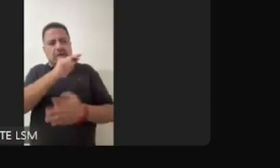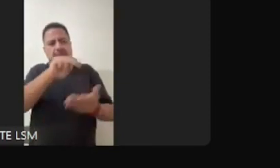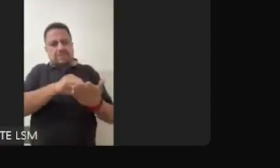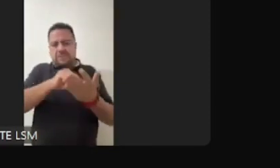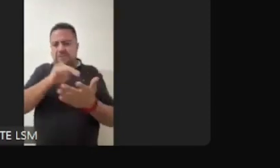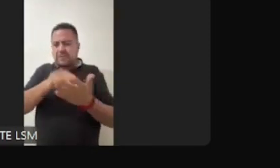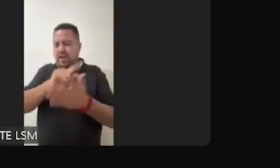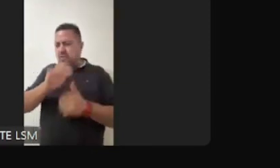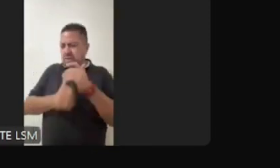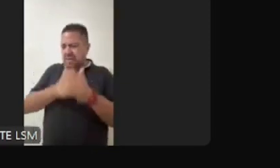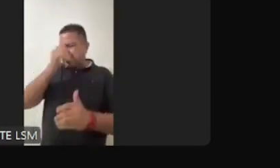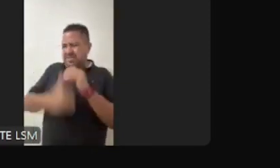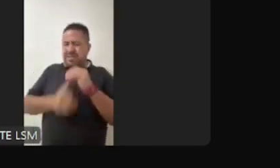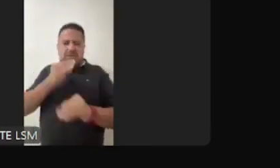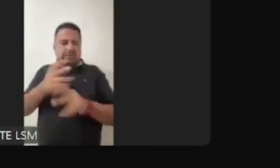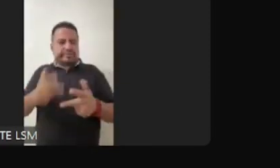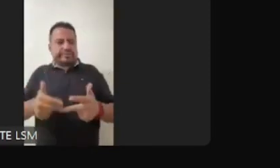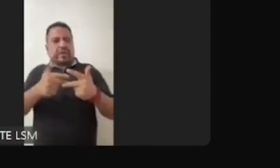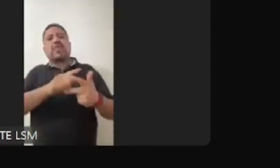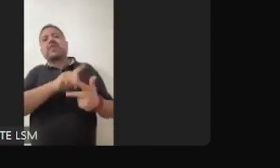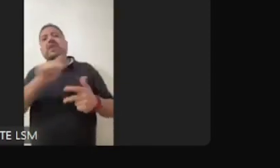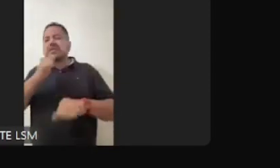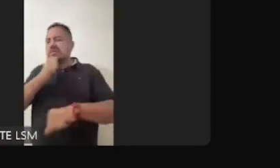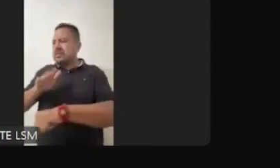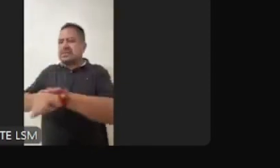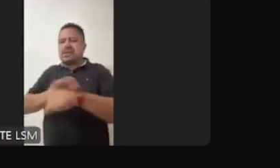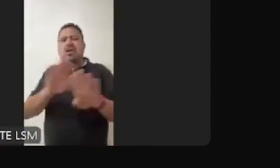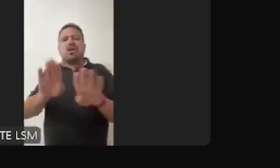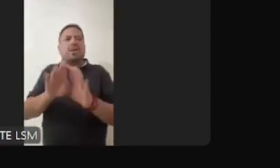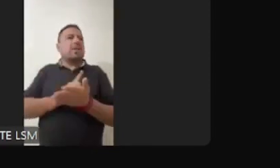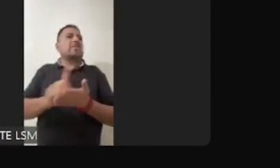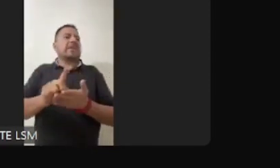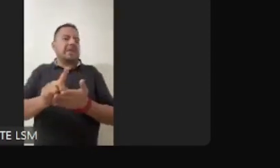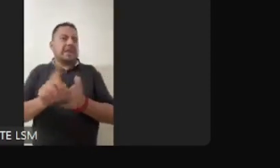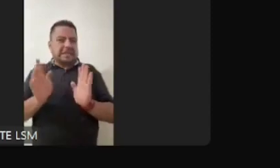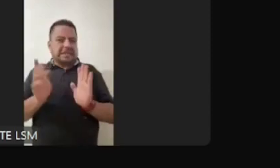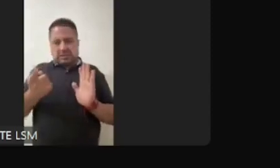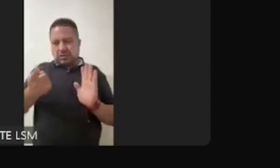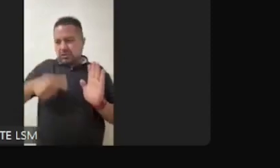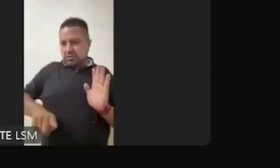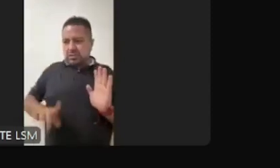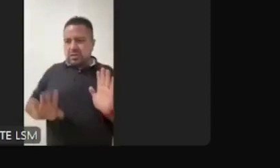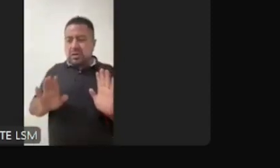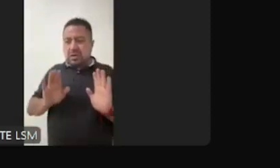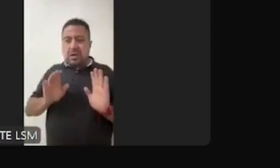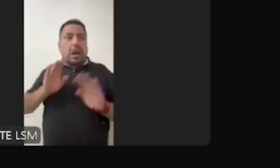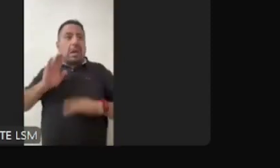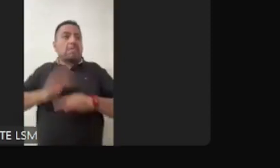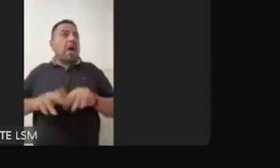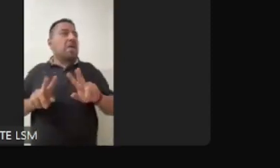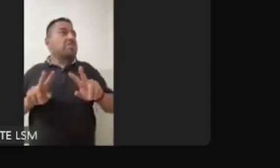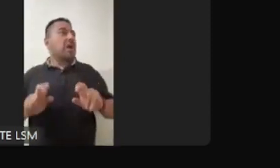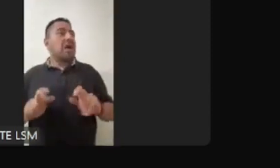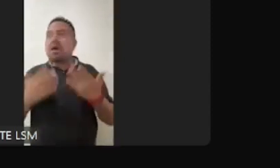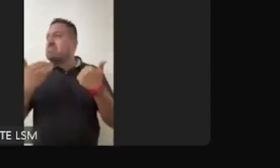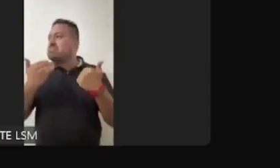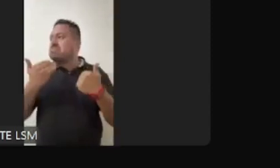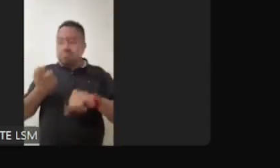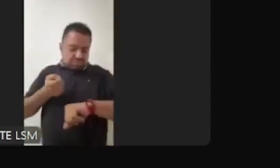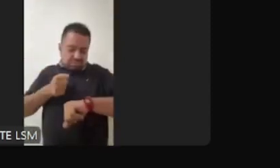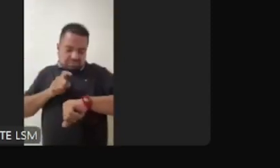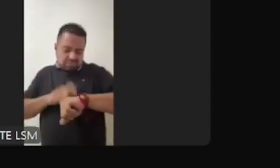conclusión de la presente sesión y en consecuencia notifíquese como en derecho corresponda al no haber más asuntos por tratar